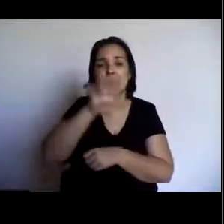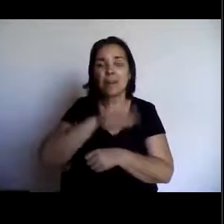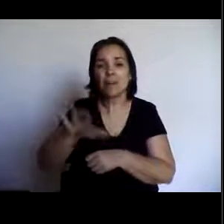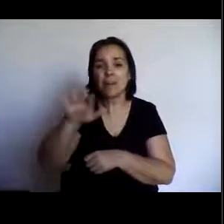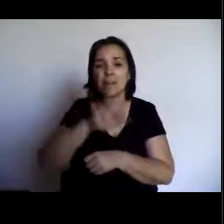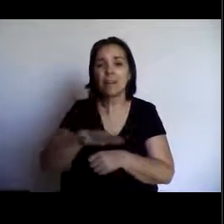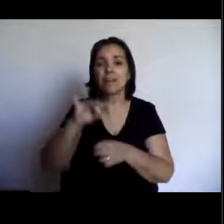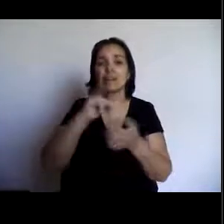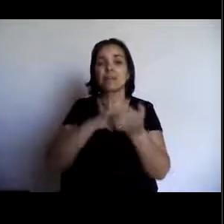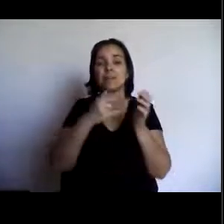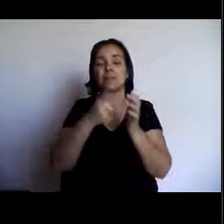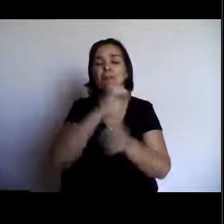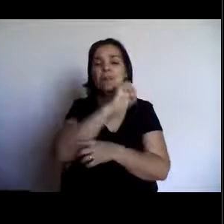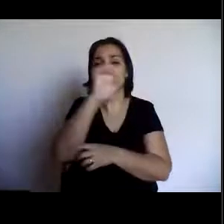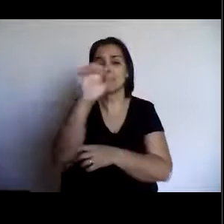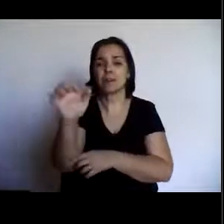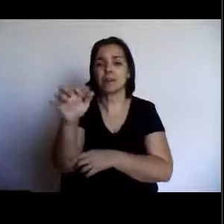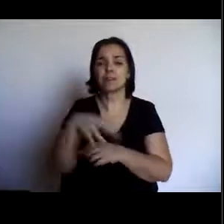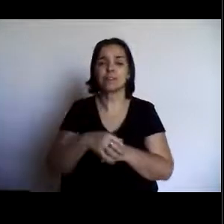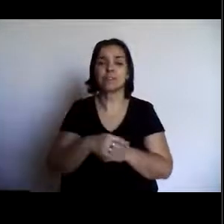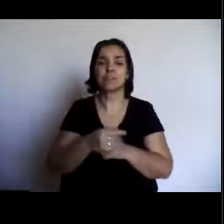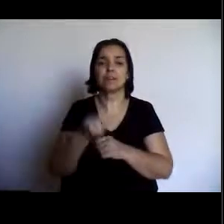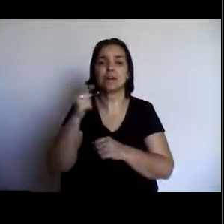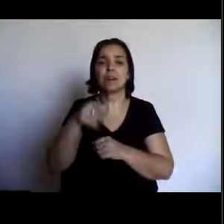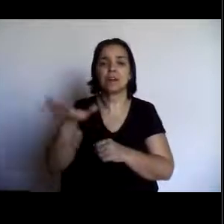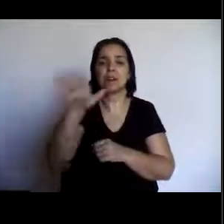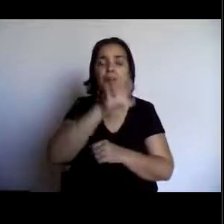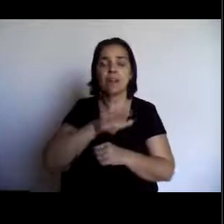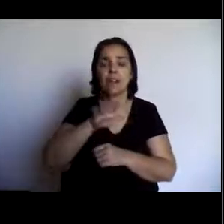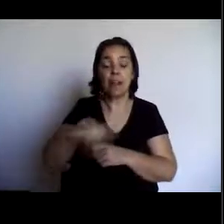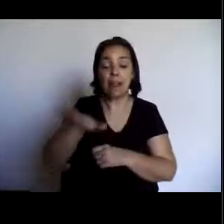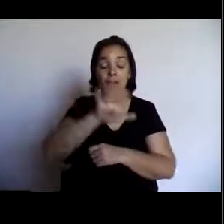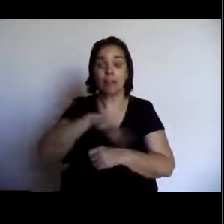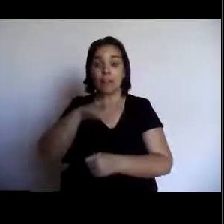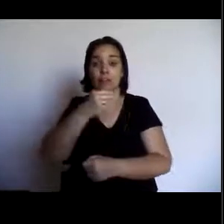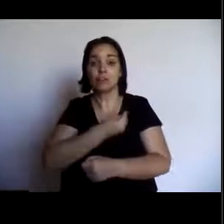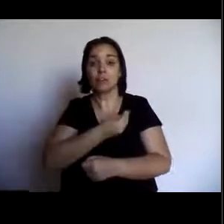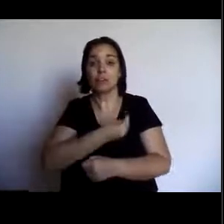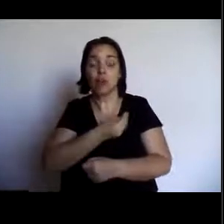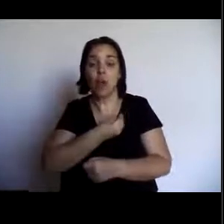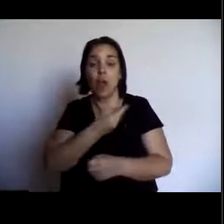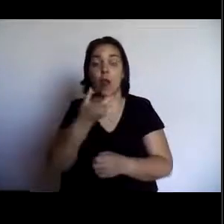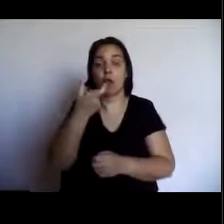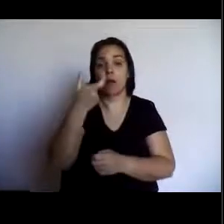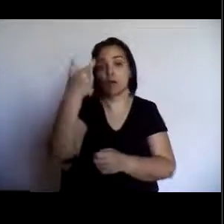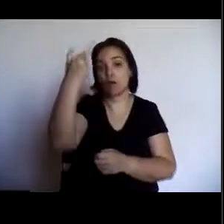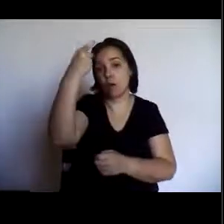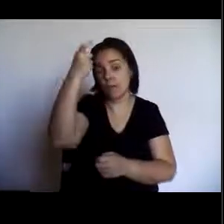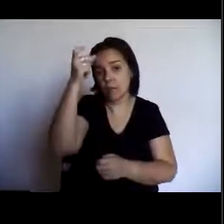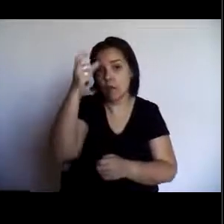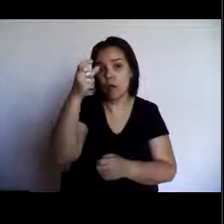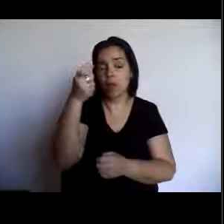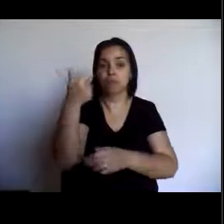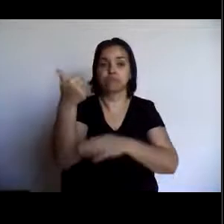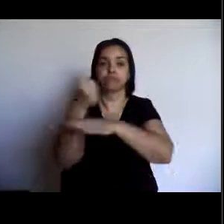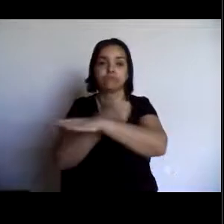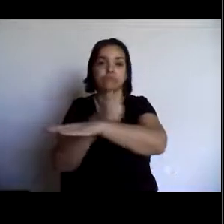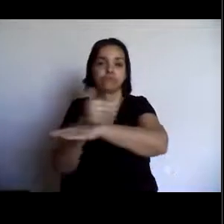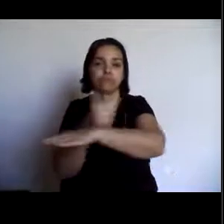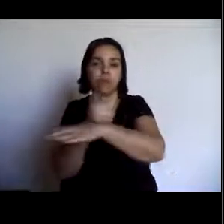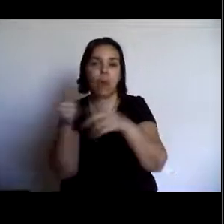europeos. Hay territorios en el entorno de Plasencia, hay municipios pues, con una población muy